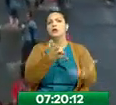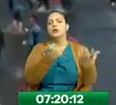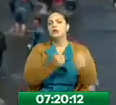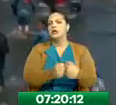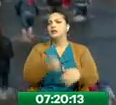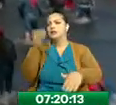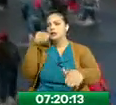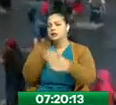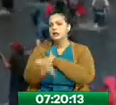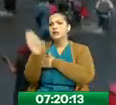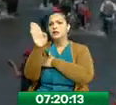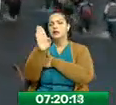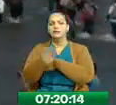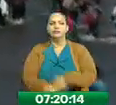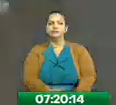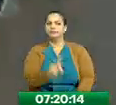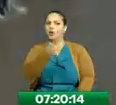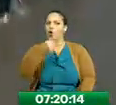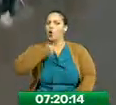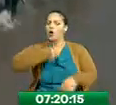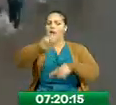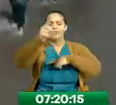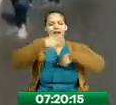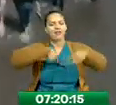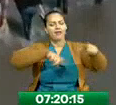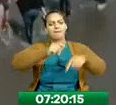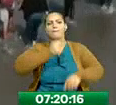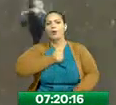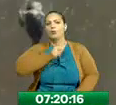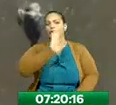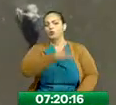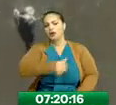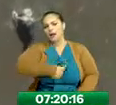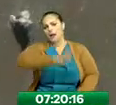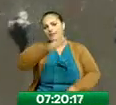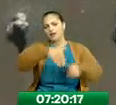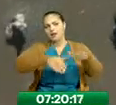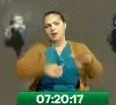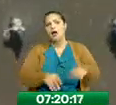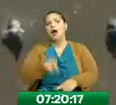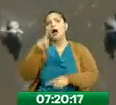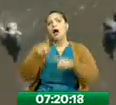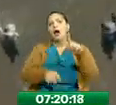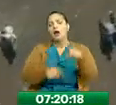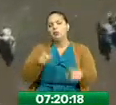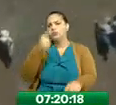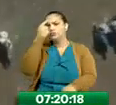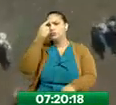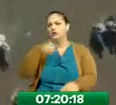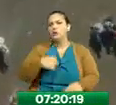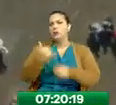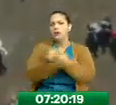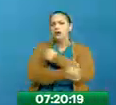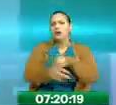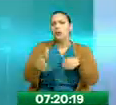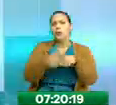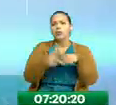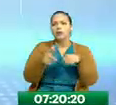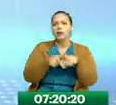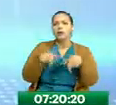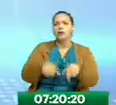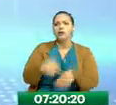frontera. Además, otros continúan en el lado guatemalteco a la espera de poder solucionar su situación.